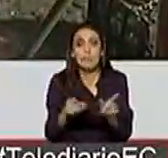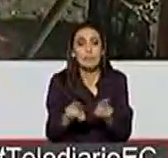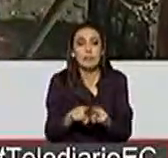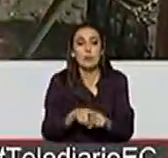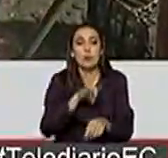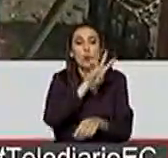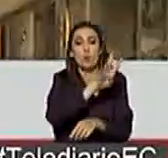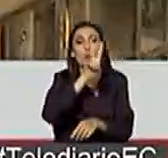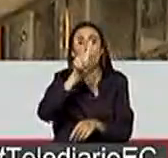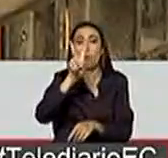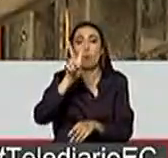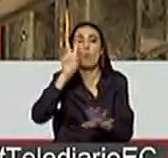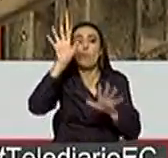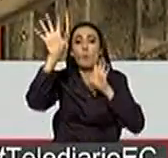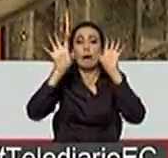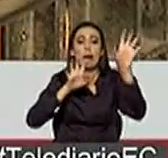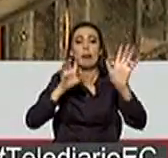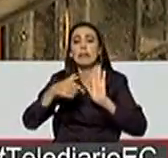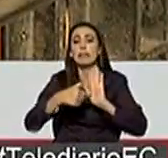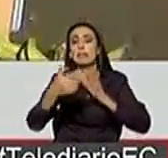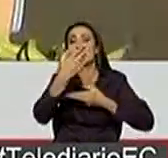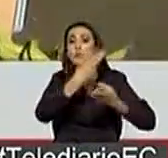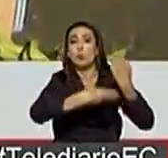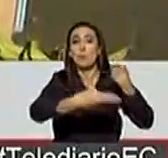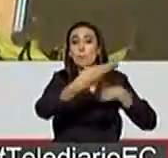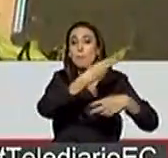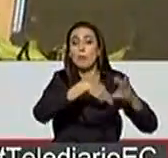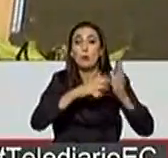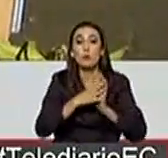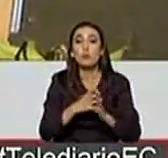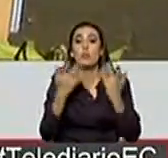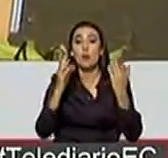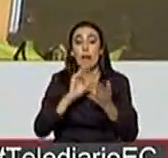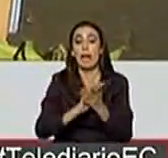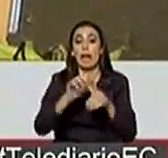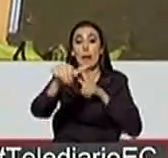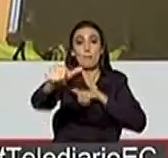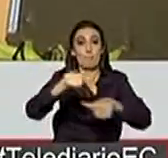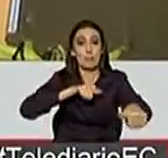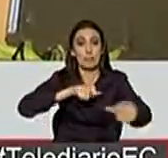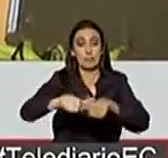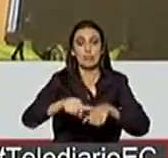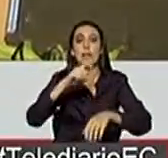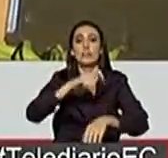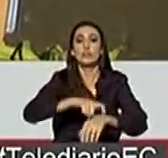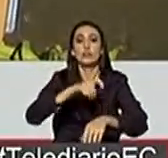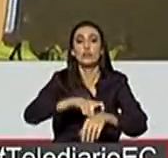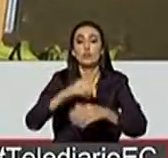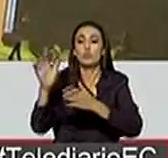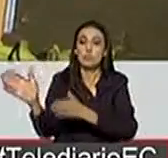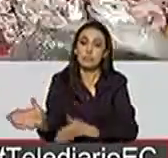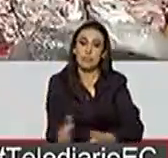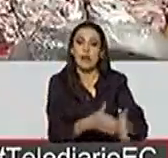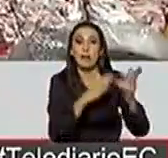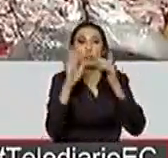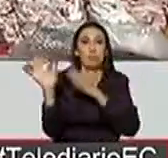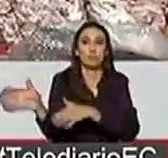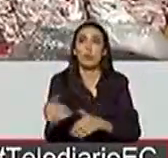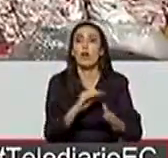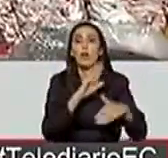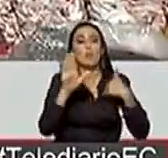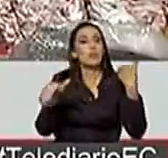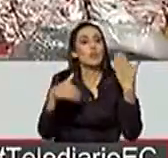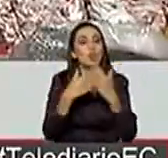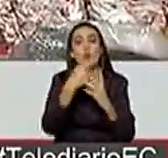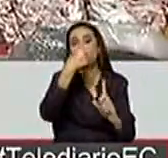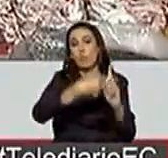42 ferias mercados y plazas de la capital de los ecuatorianos la administración flexibilizó los horarios para la entrada de camiones todo el mercado se